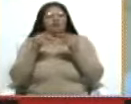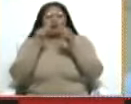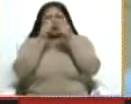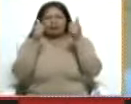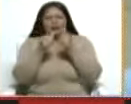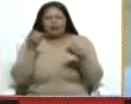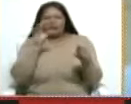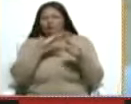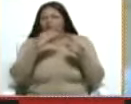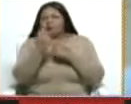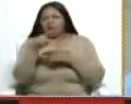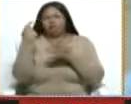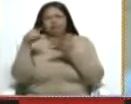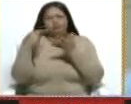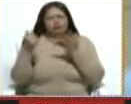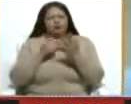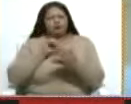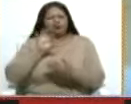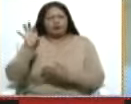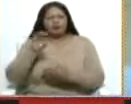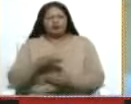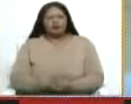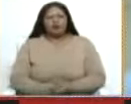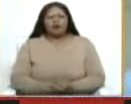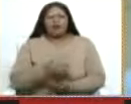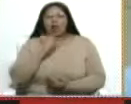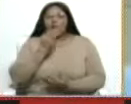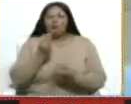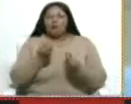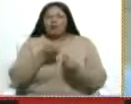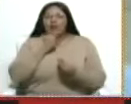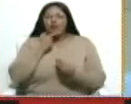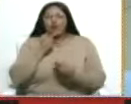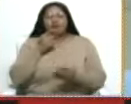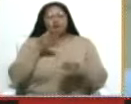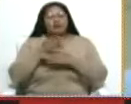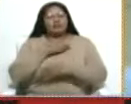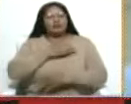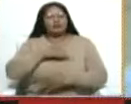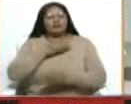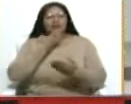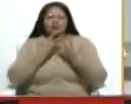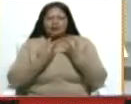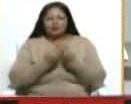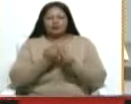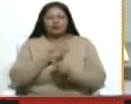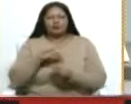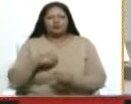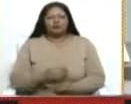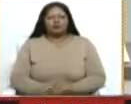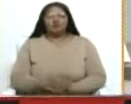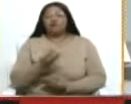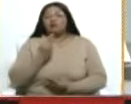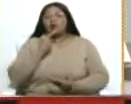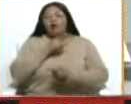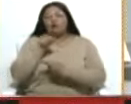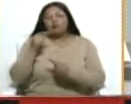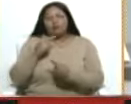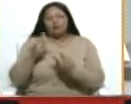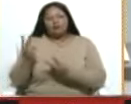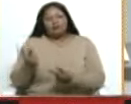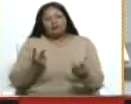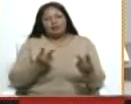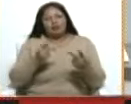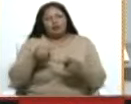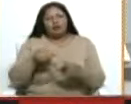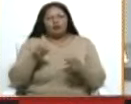artísticas, culturales de nuestro país. De verdad, algo muy bonito. ¿Cómo va esa misión? Gracias por estar con nosotros, Javier. Bueno, muchas gracias a ustedes por darnos la